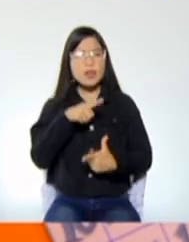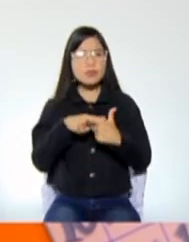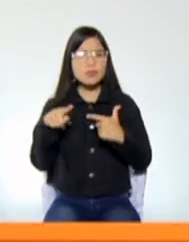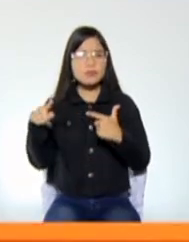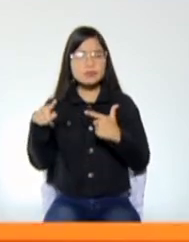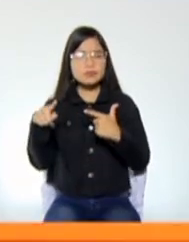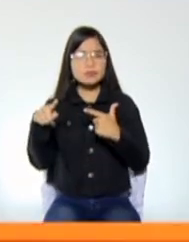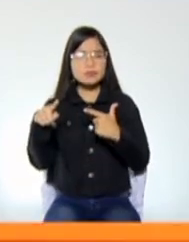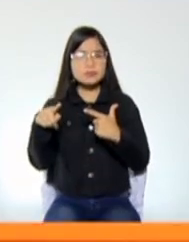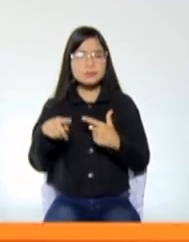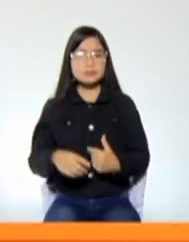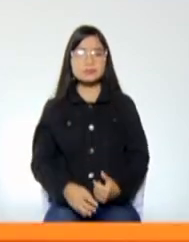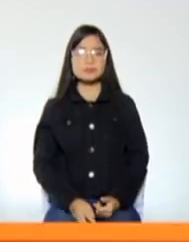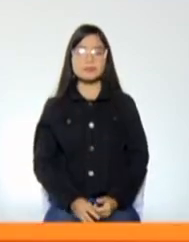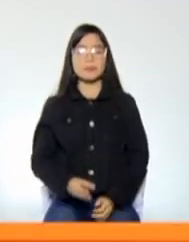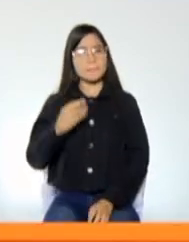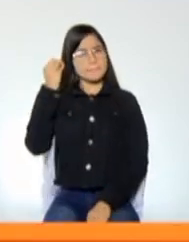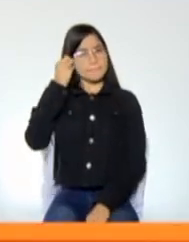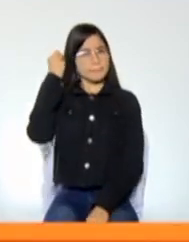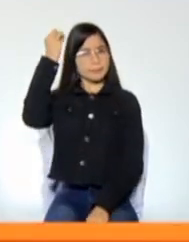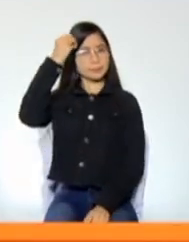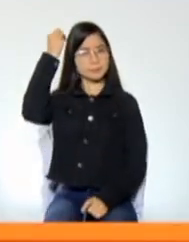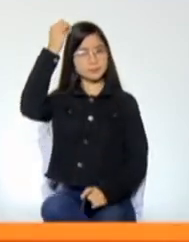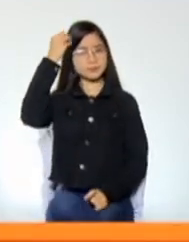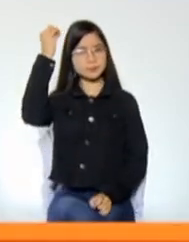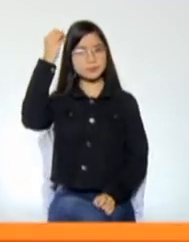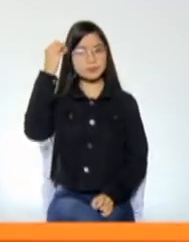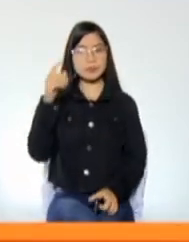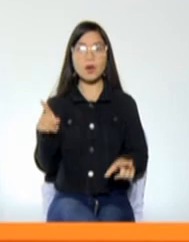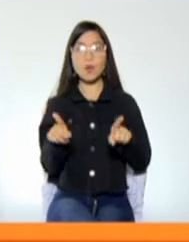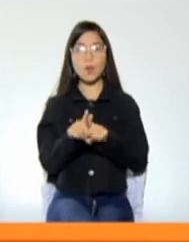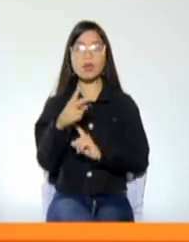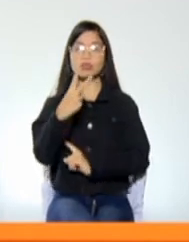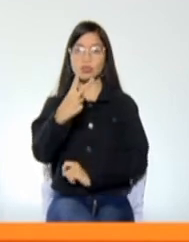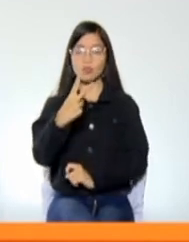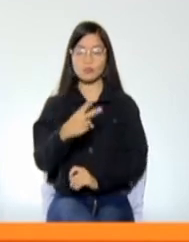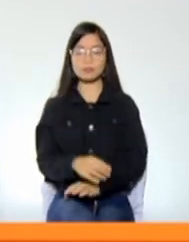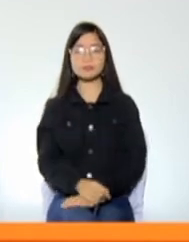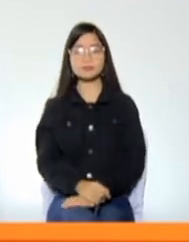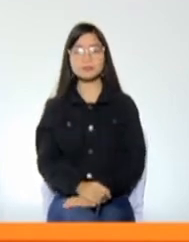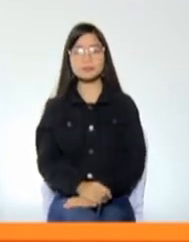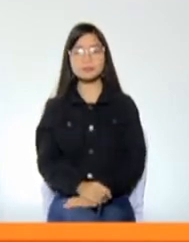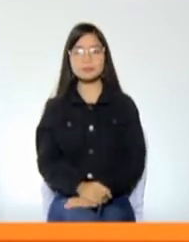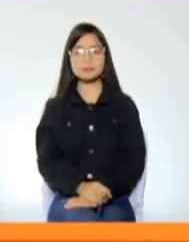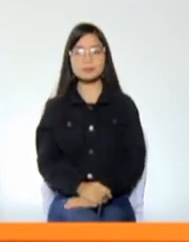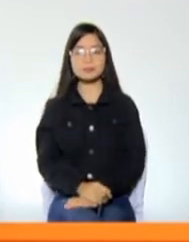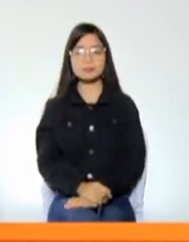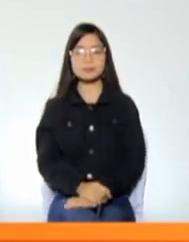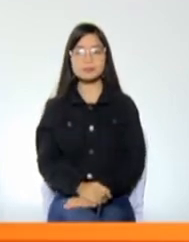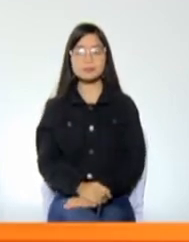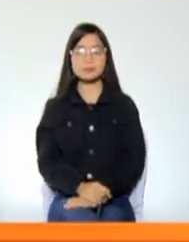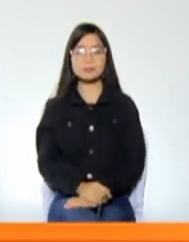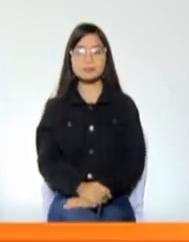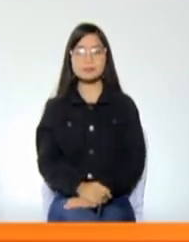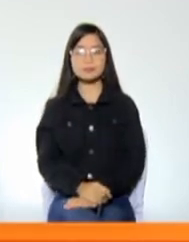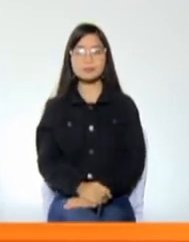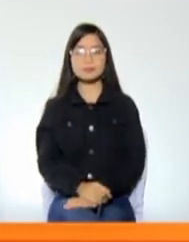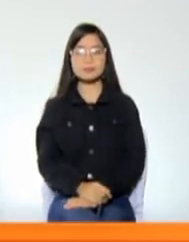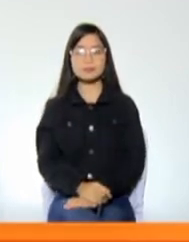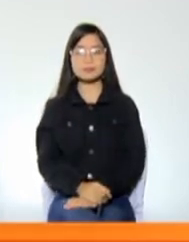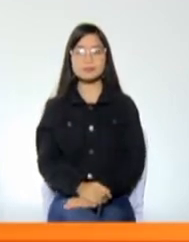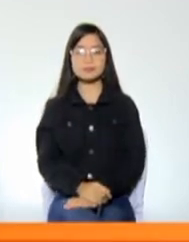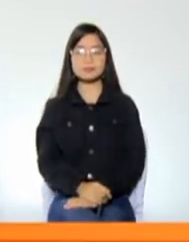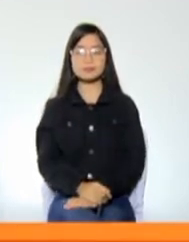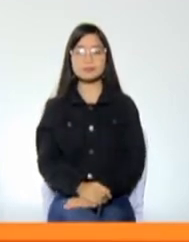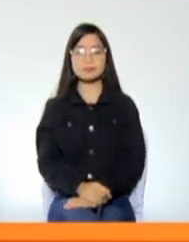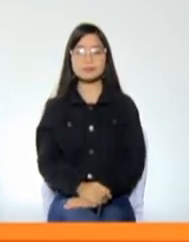7? Piensen en casa. Igual, 2 divisores, por lo tanto es un número primo. Vamos a tachar entonces